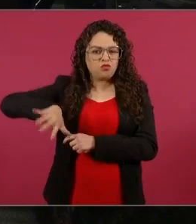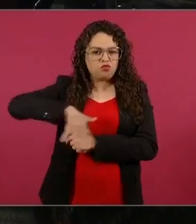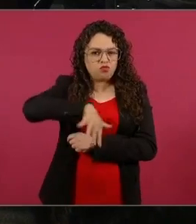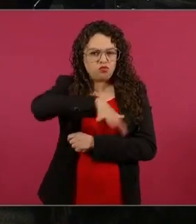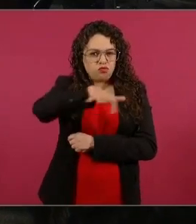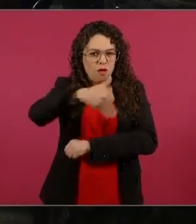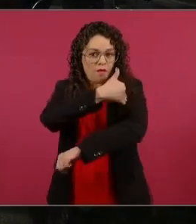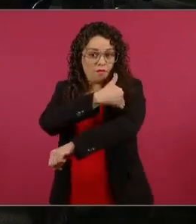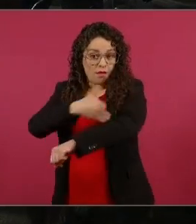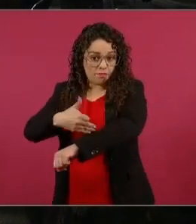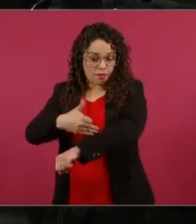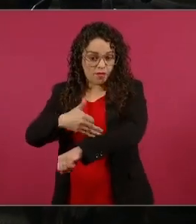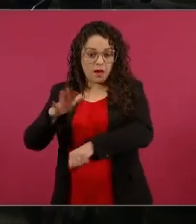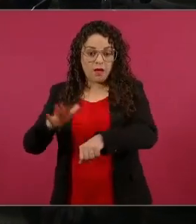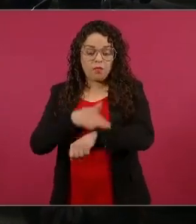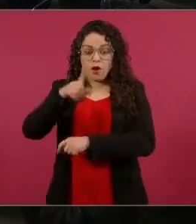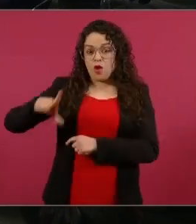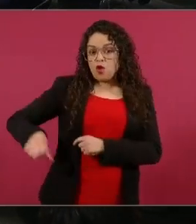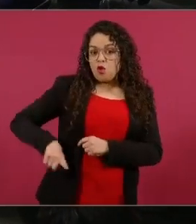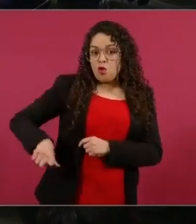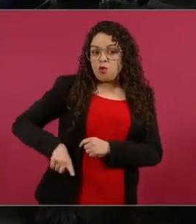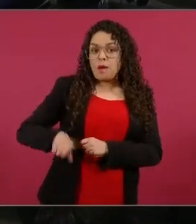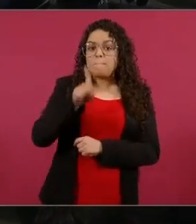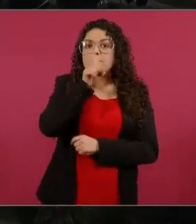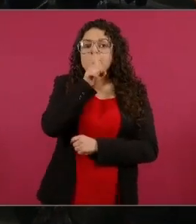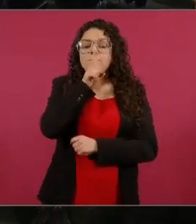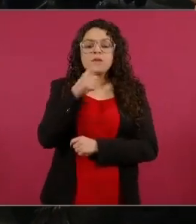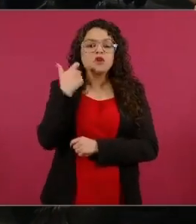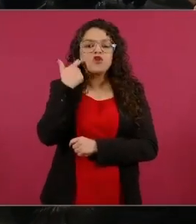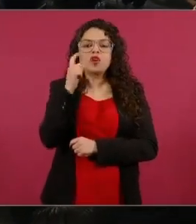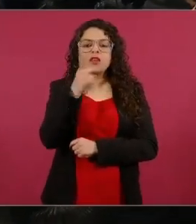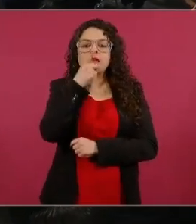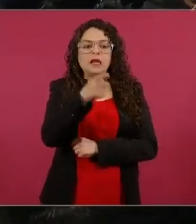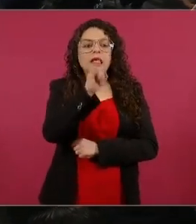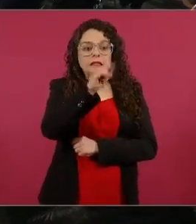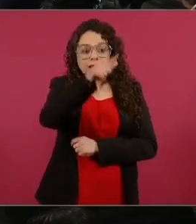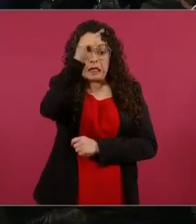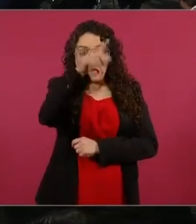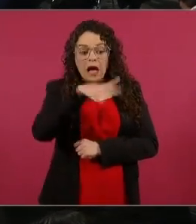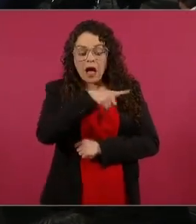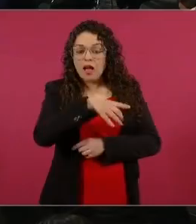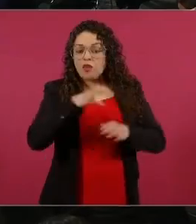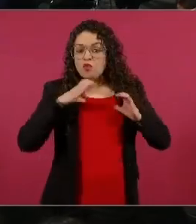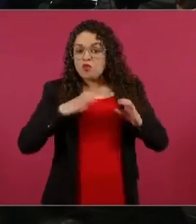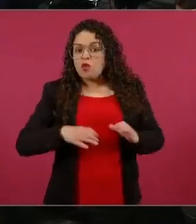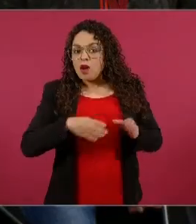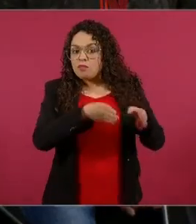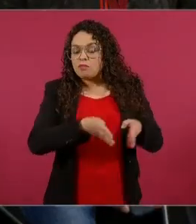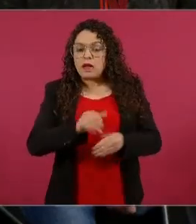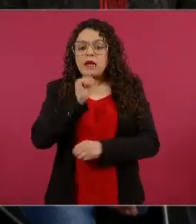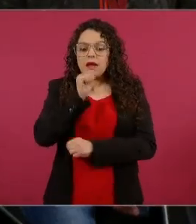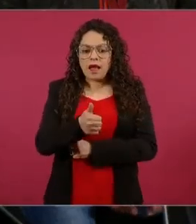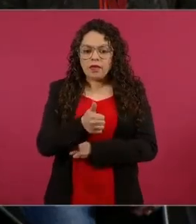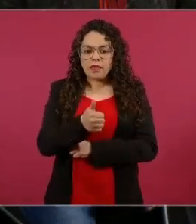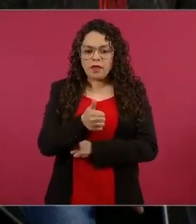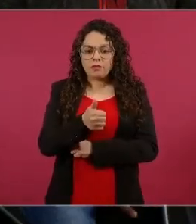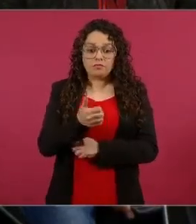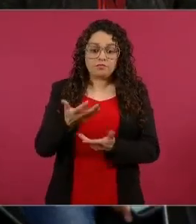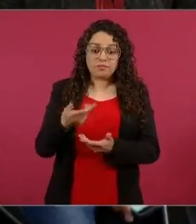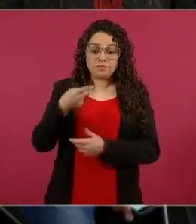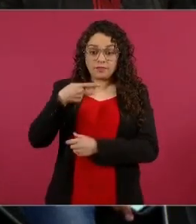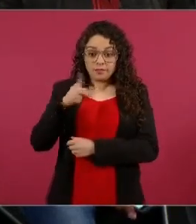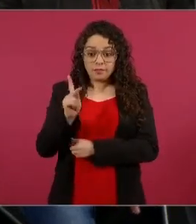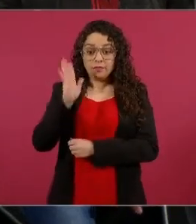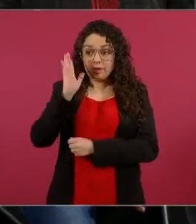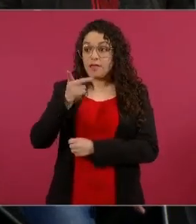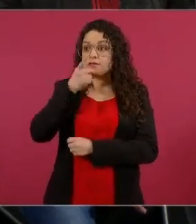reconocer que se encontraron cuerpos ahí ni siquiera ha querido ya los Ya empezaron a entregar algunos pero ni siquiera admite